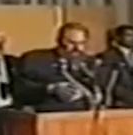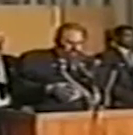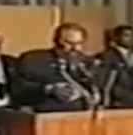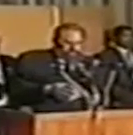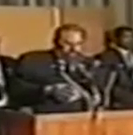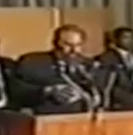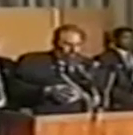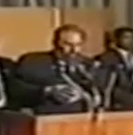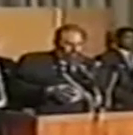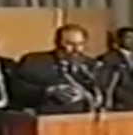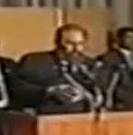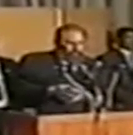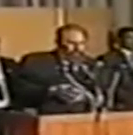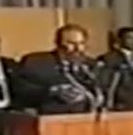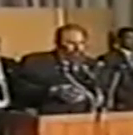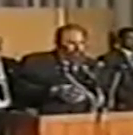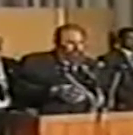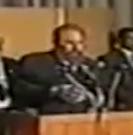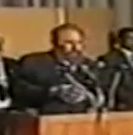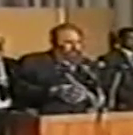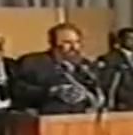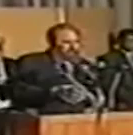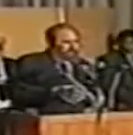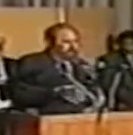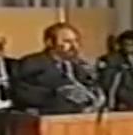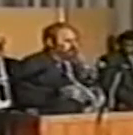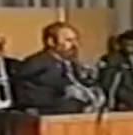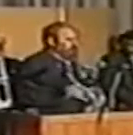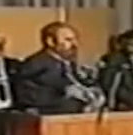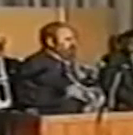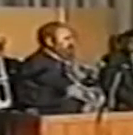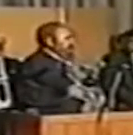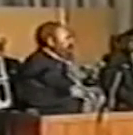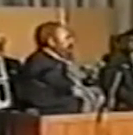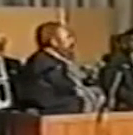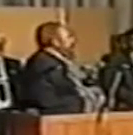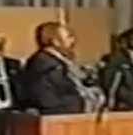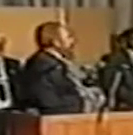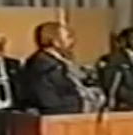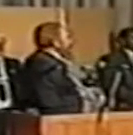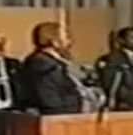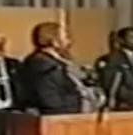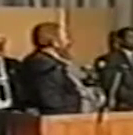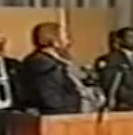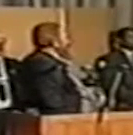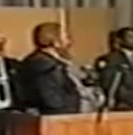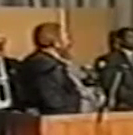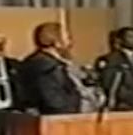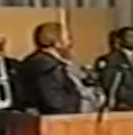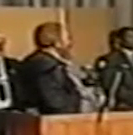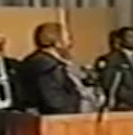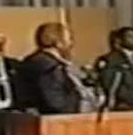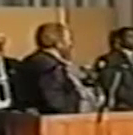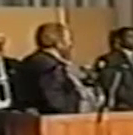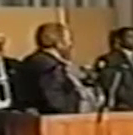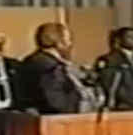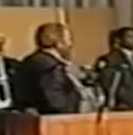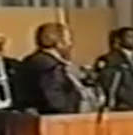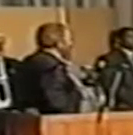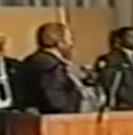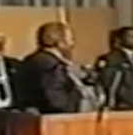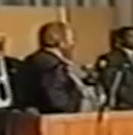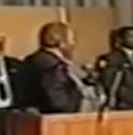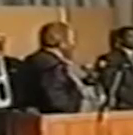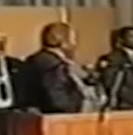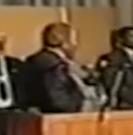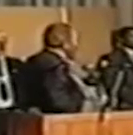actuales, nosotros seguiremos defendiendo invariablemente nuestras aspiraciones